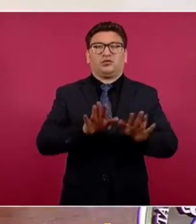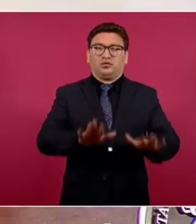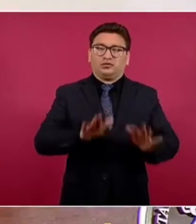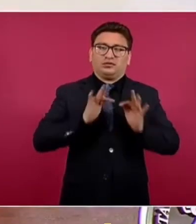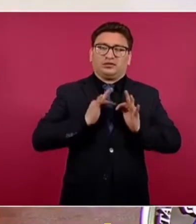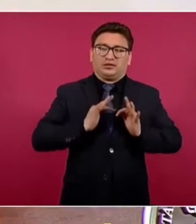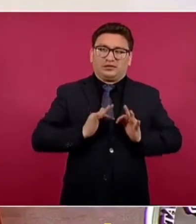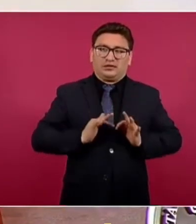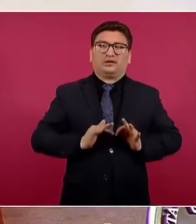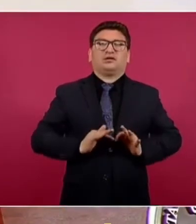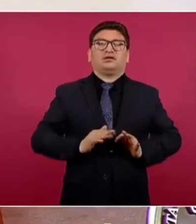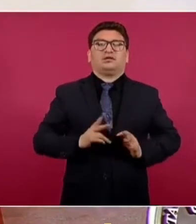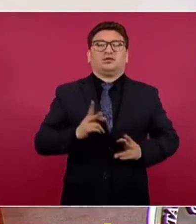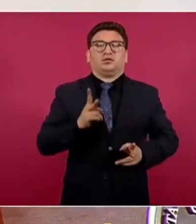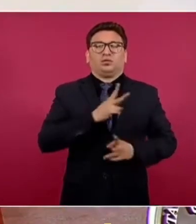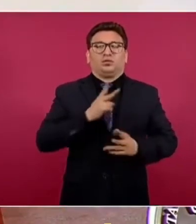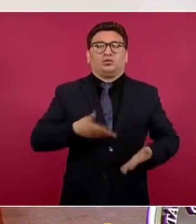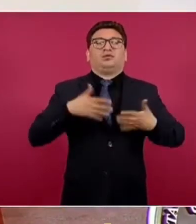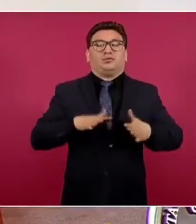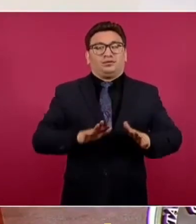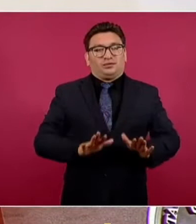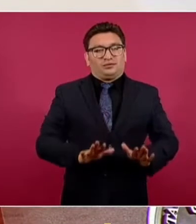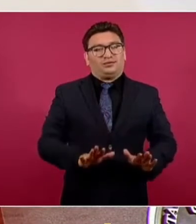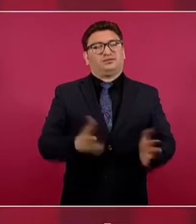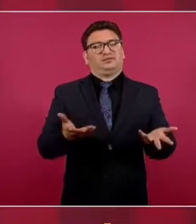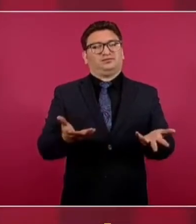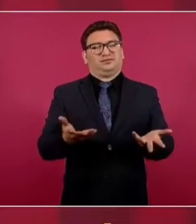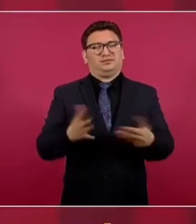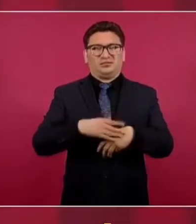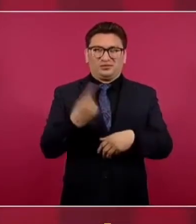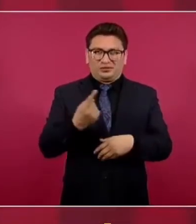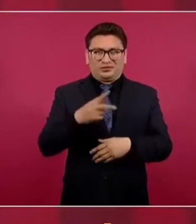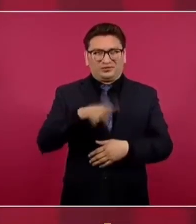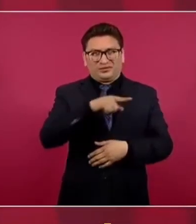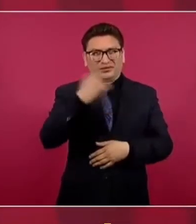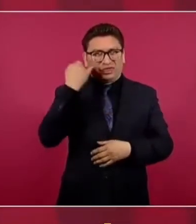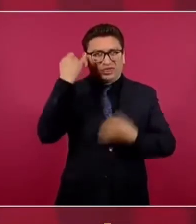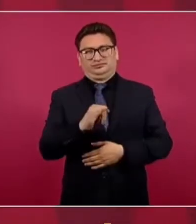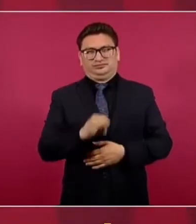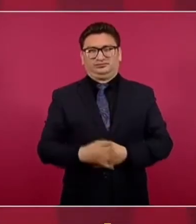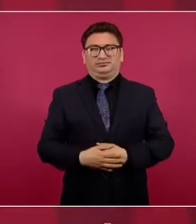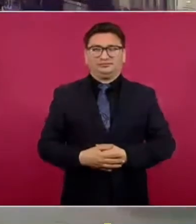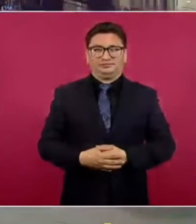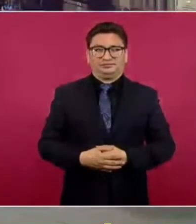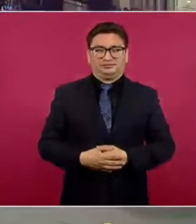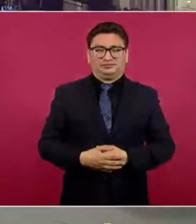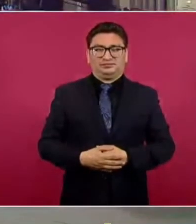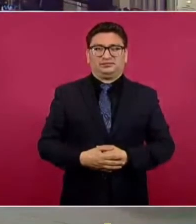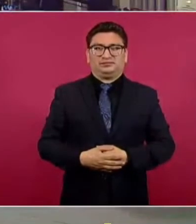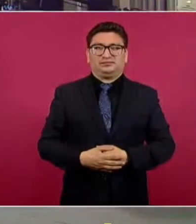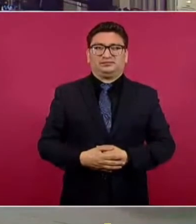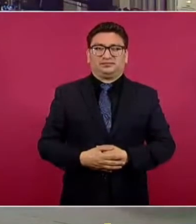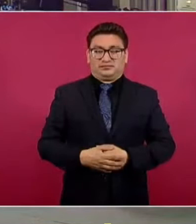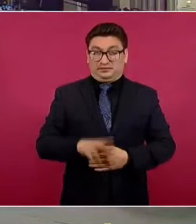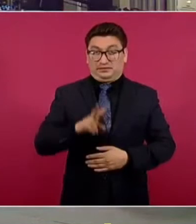serenarse, respirar profundo, porque es de lo más irracional. No cabe duda que